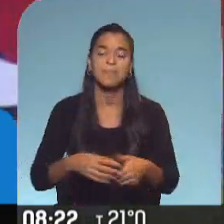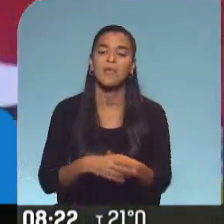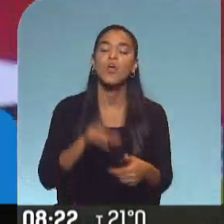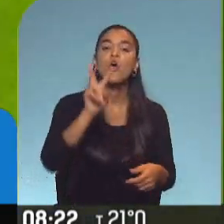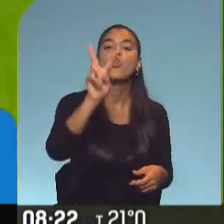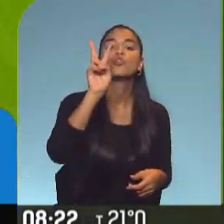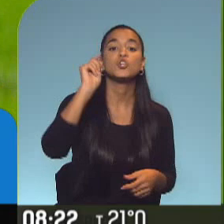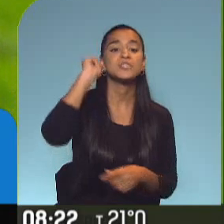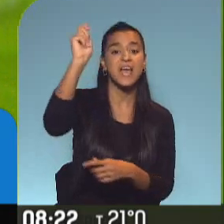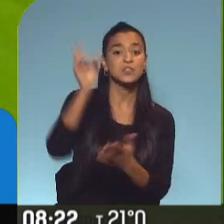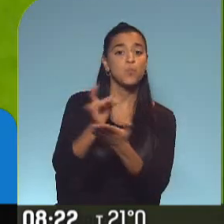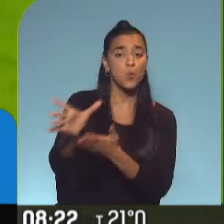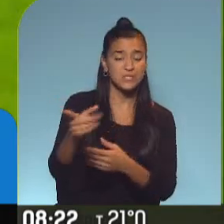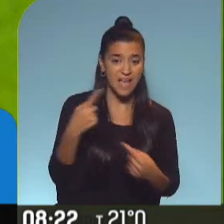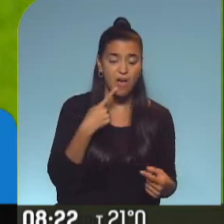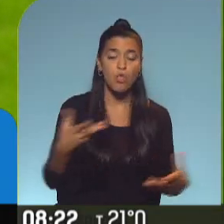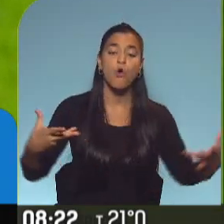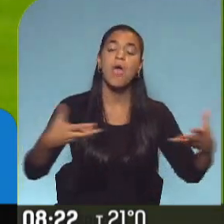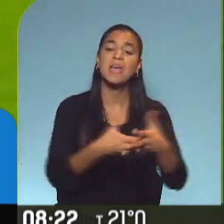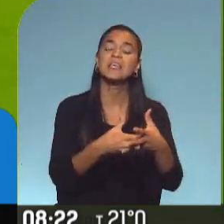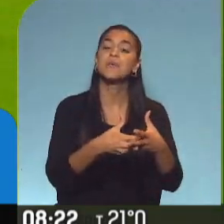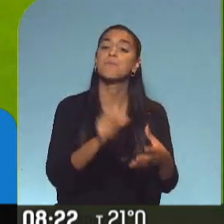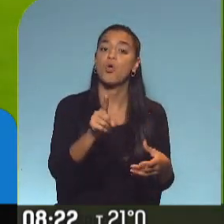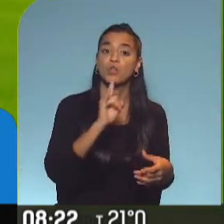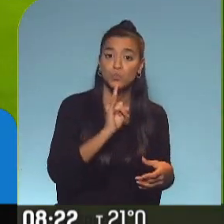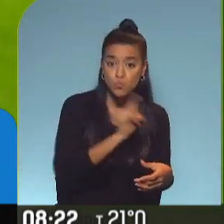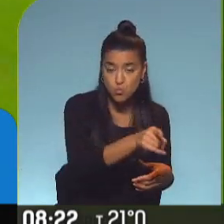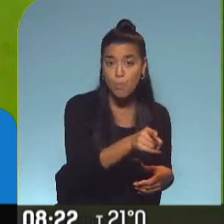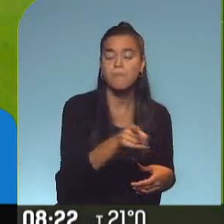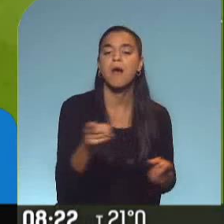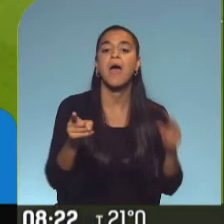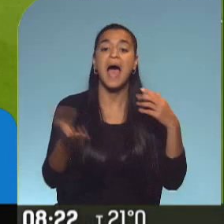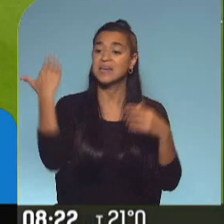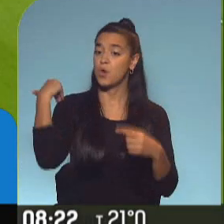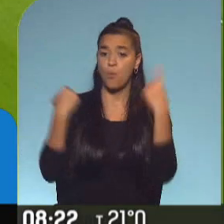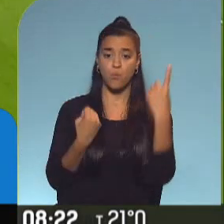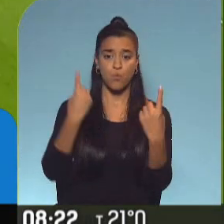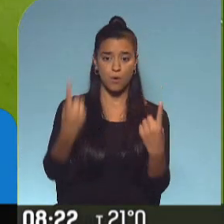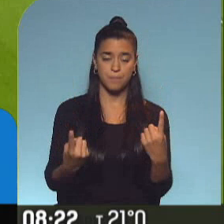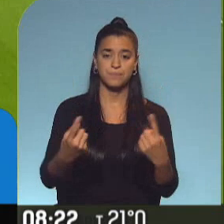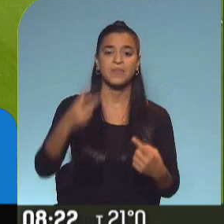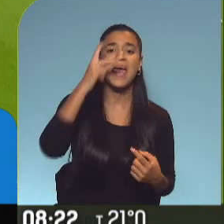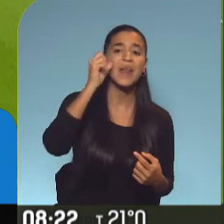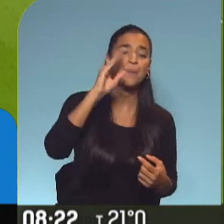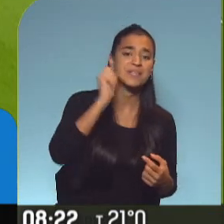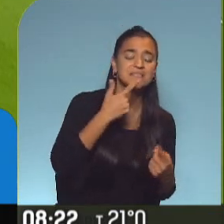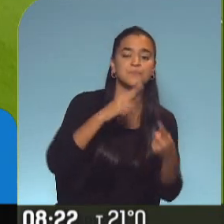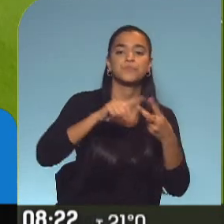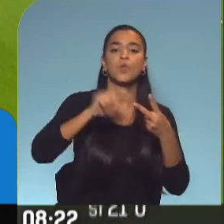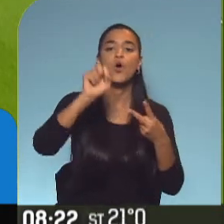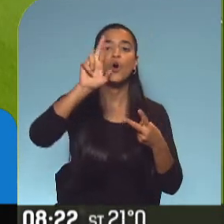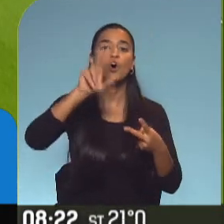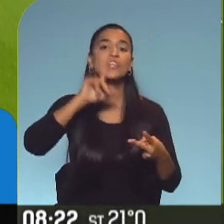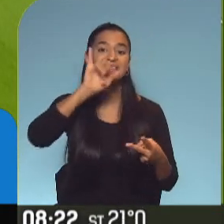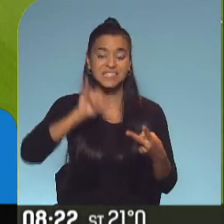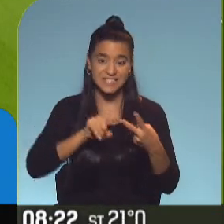dos expulsados en el equipo tucumano en el partido de ida. Terminó ayer 1-1, eran Herbes y Ortiz los expulsados